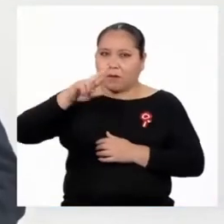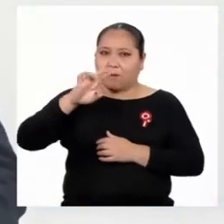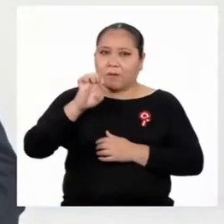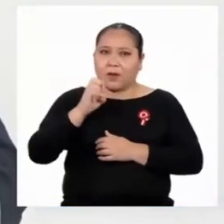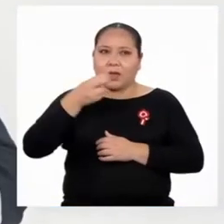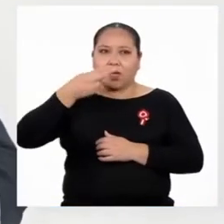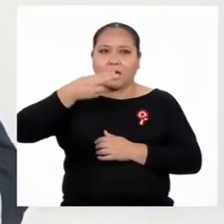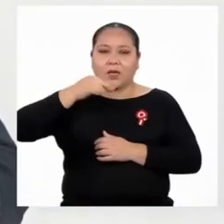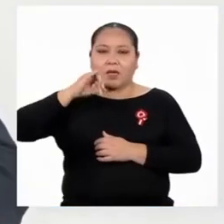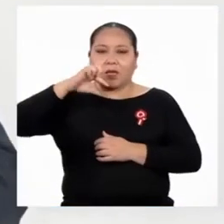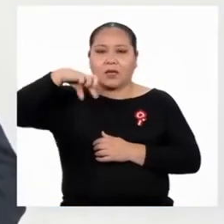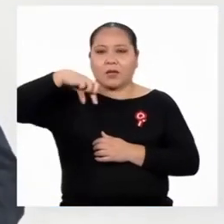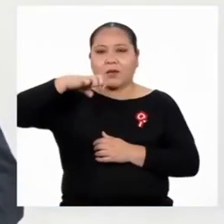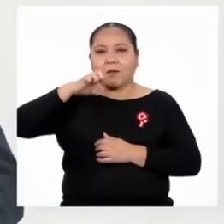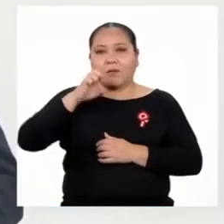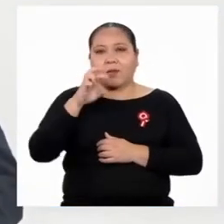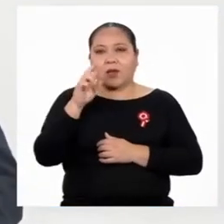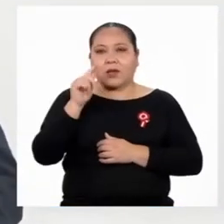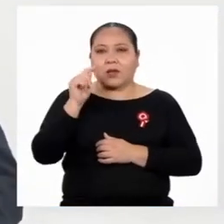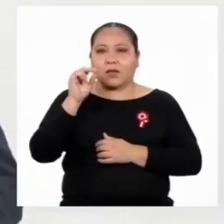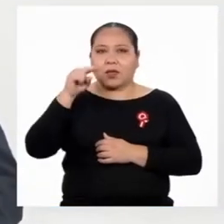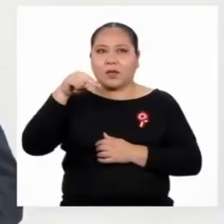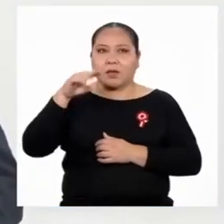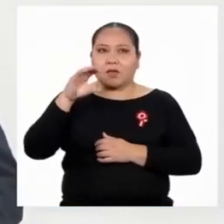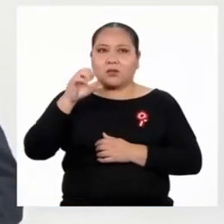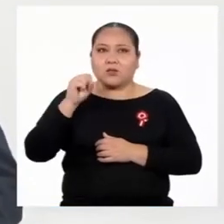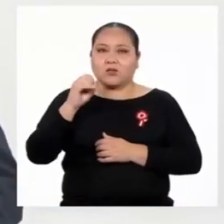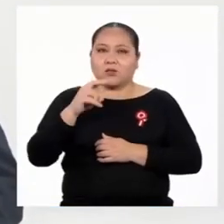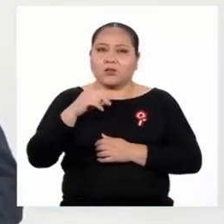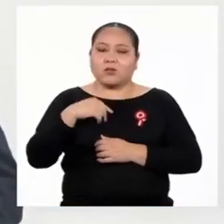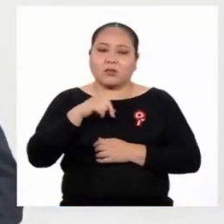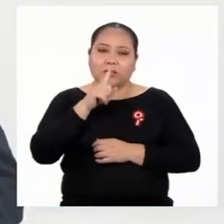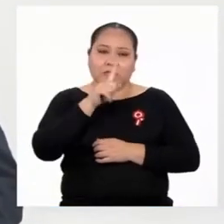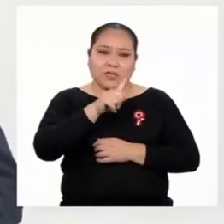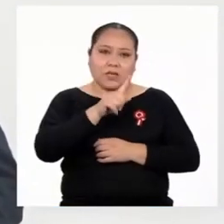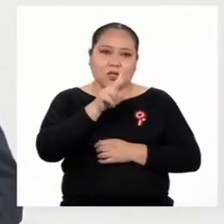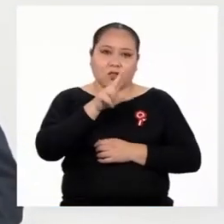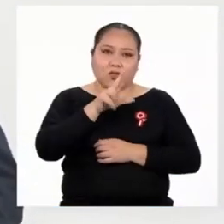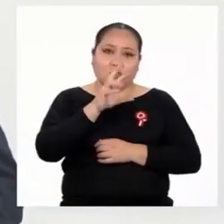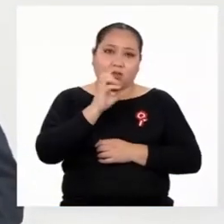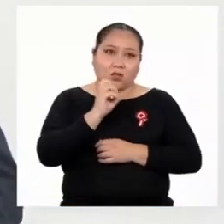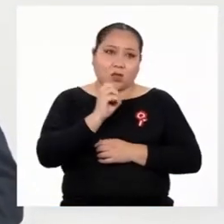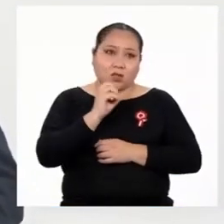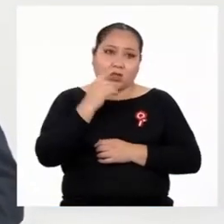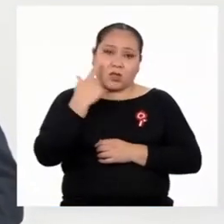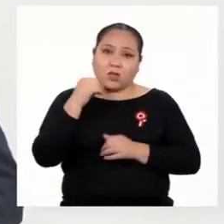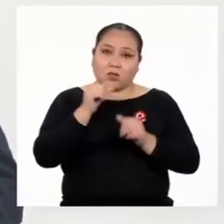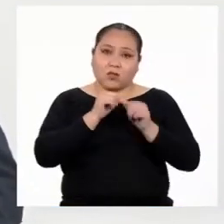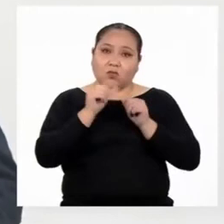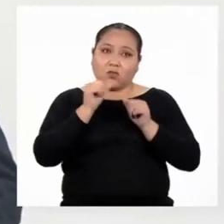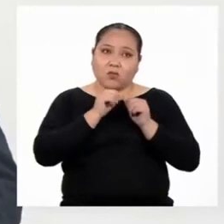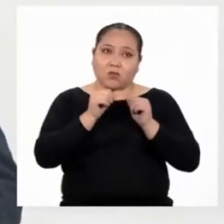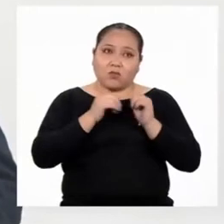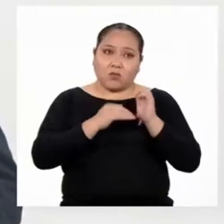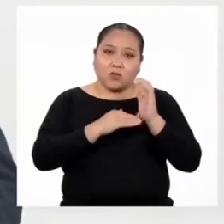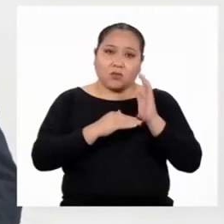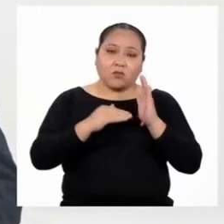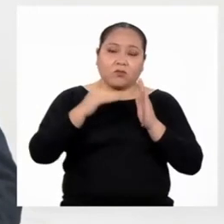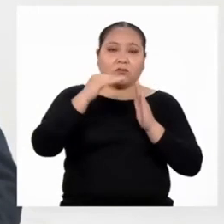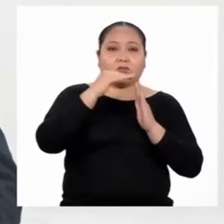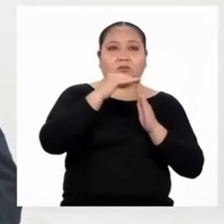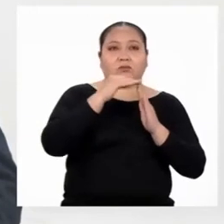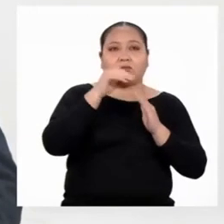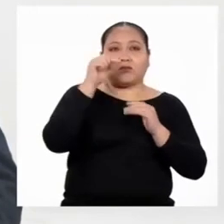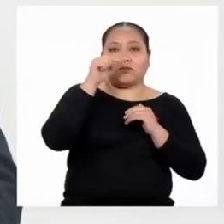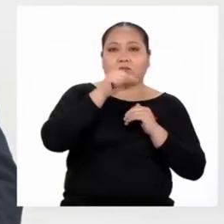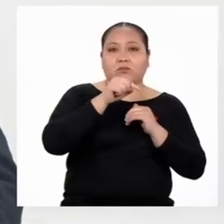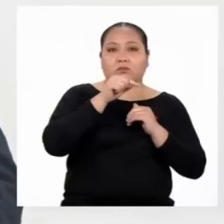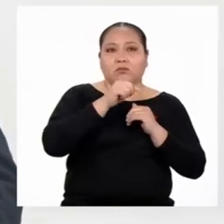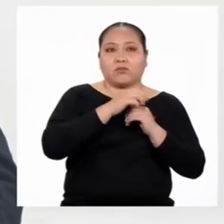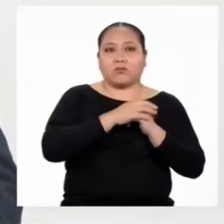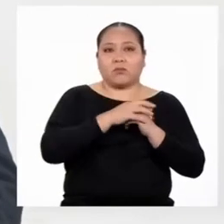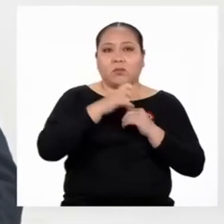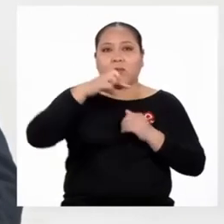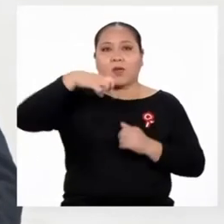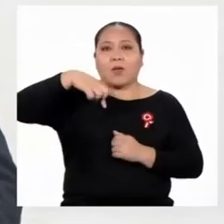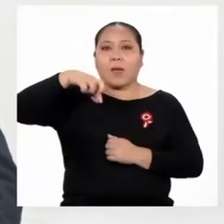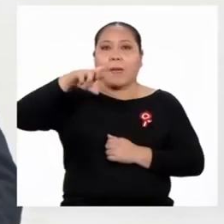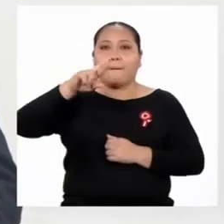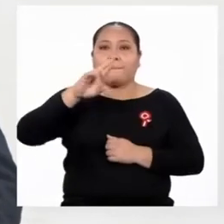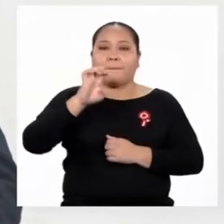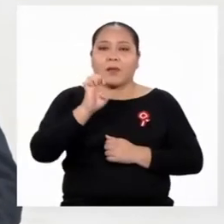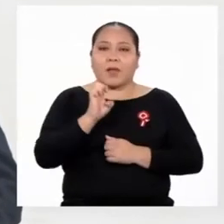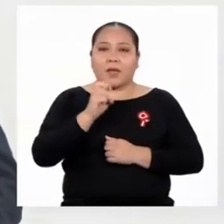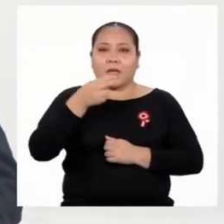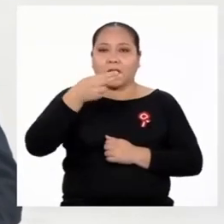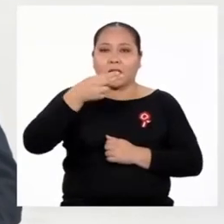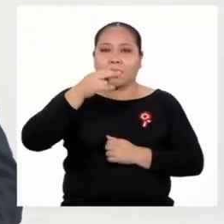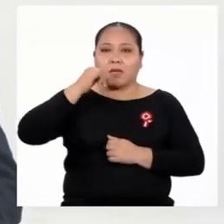es, como tú lo has dicho, 130 ya es un valor que se encuentra en la categoría de